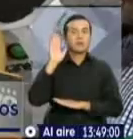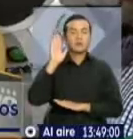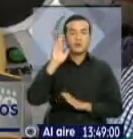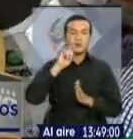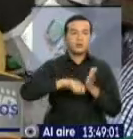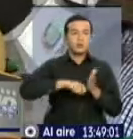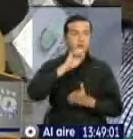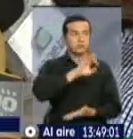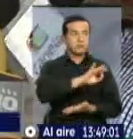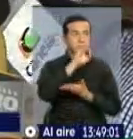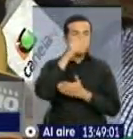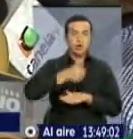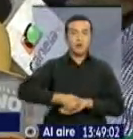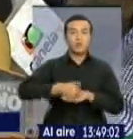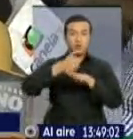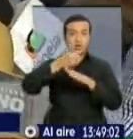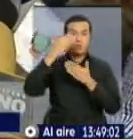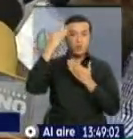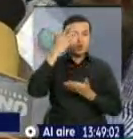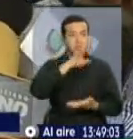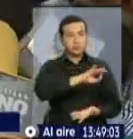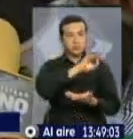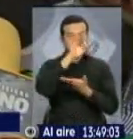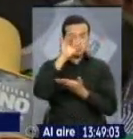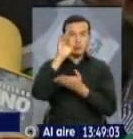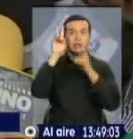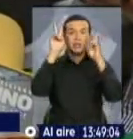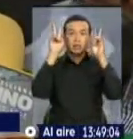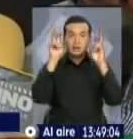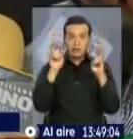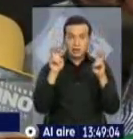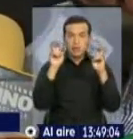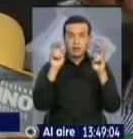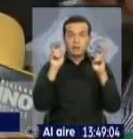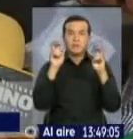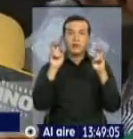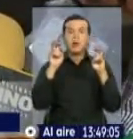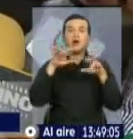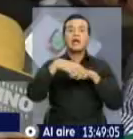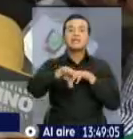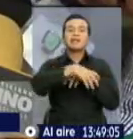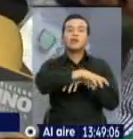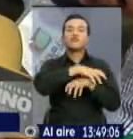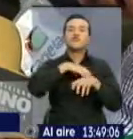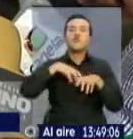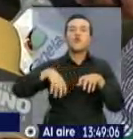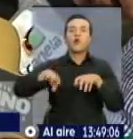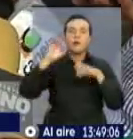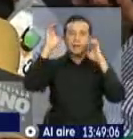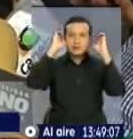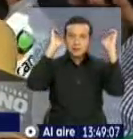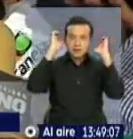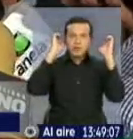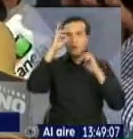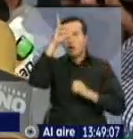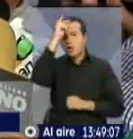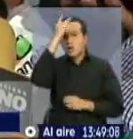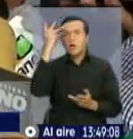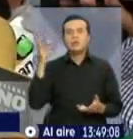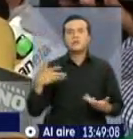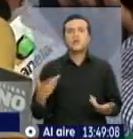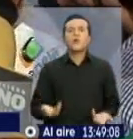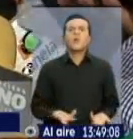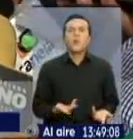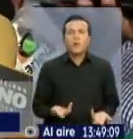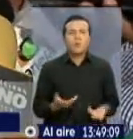además la autoridad política para liderar el sector de los llamados sectores estratégicos, Jorge Glass no hubiera sido parte